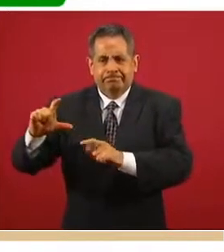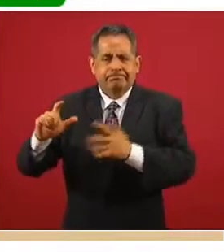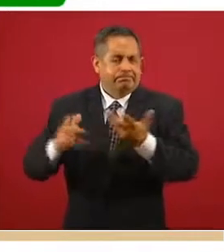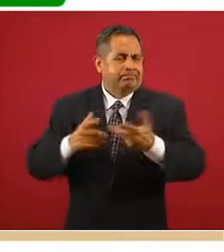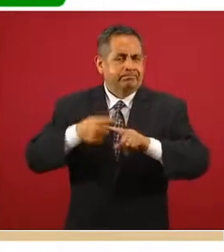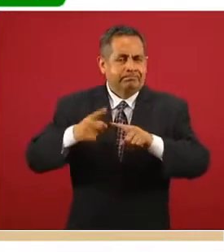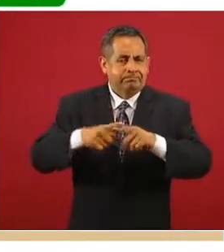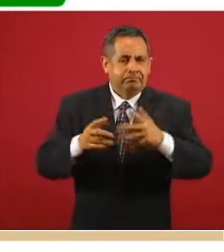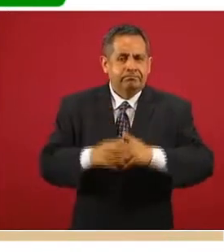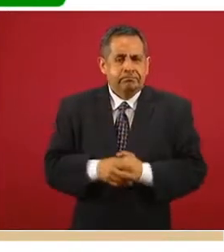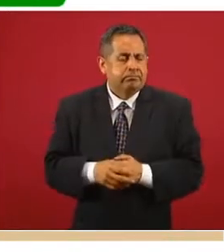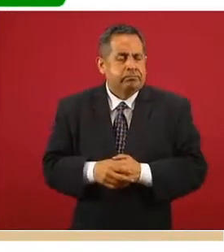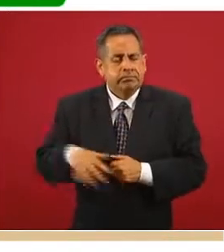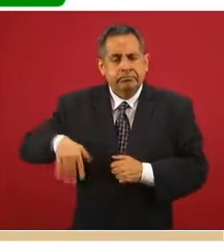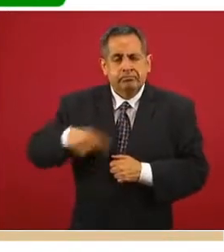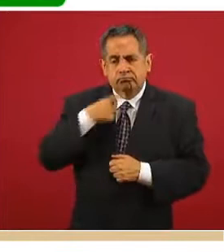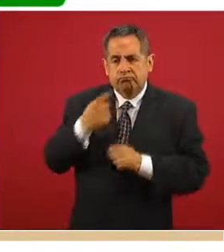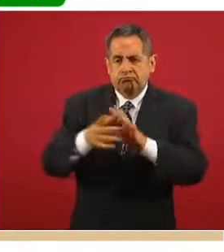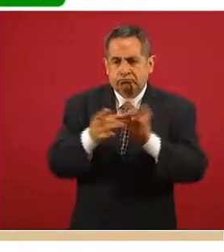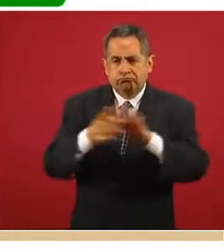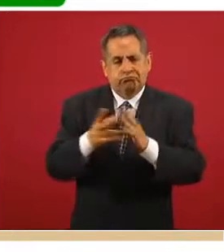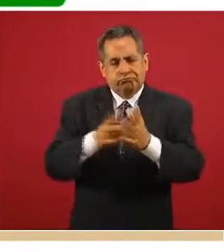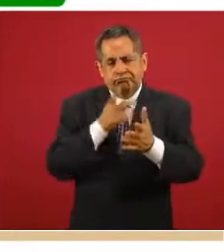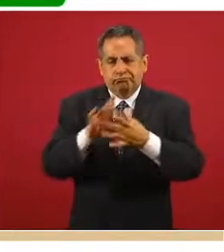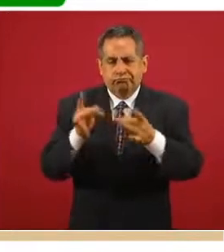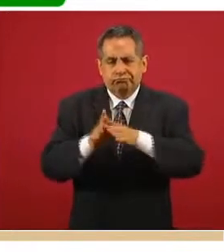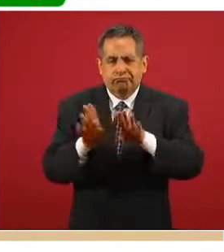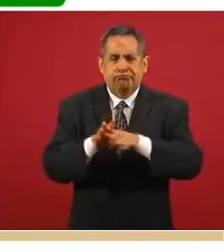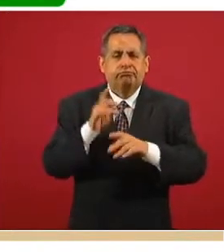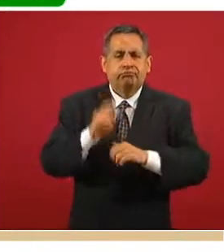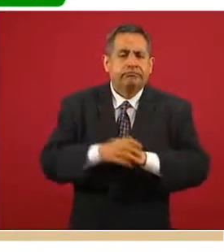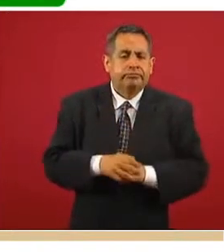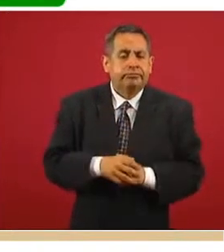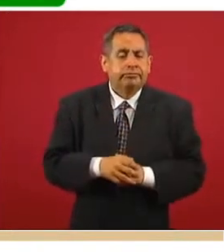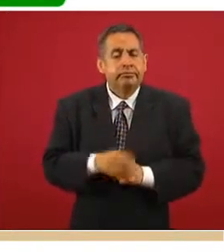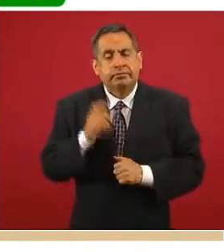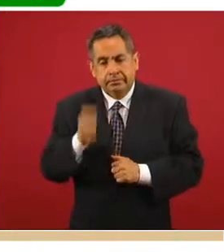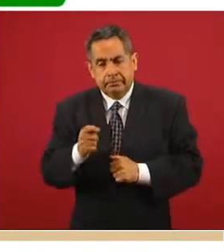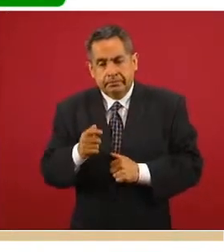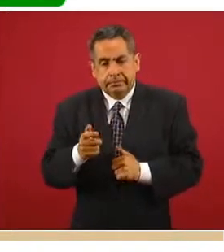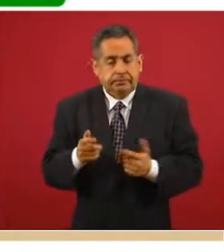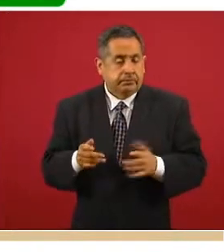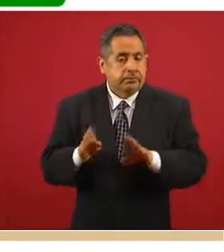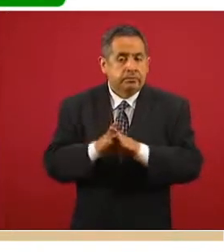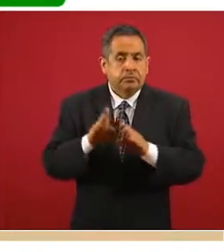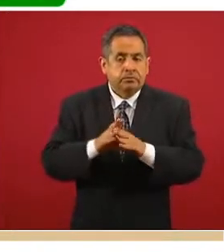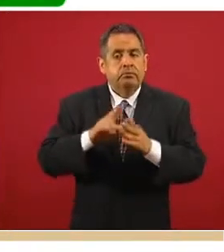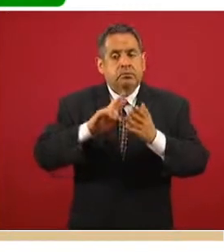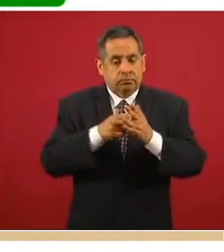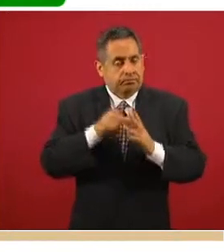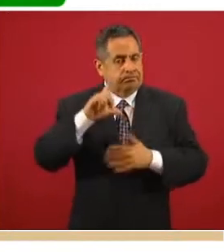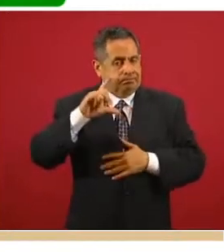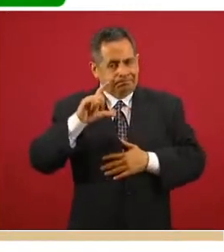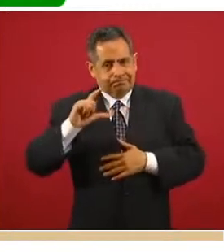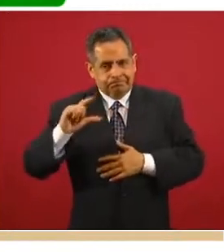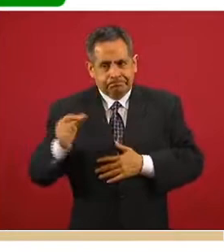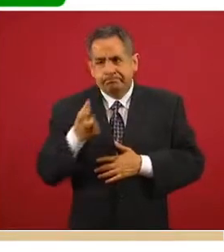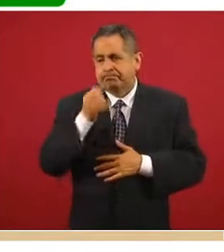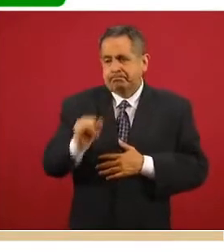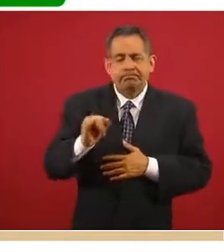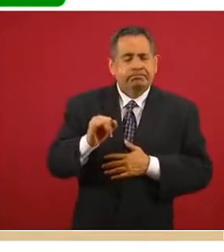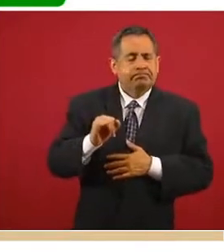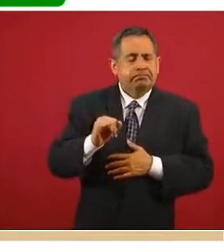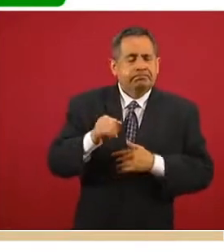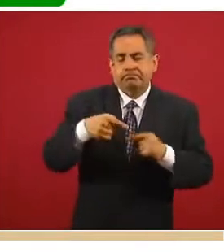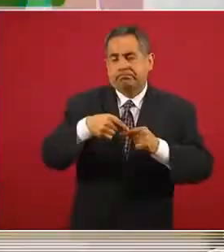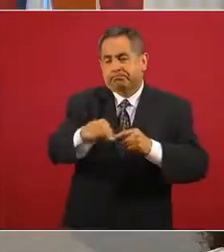reducción. Eso lo hemos comentado aquí ampliamente. Pero posteriormente vuelve a descender. Así se va a comportar la epidemia,